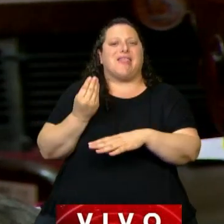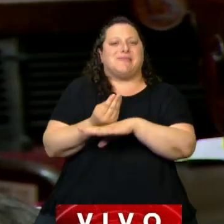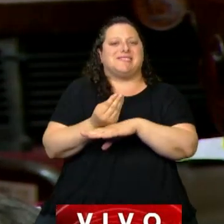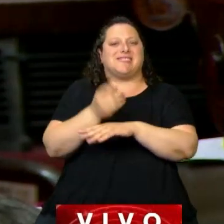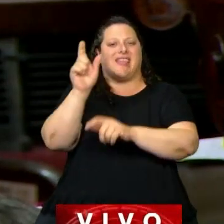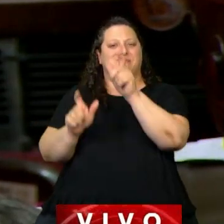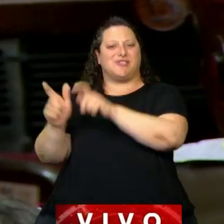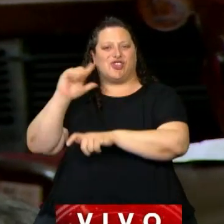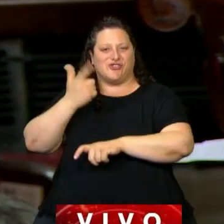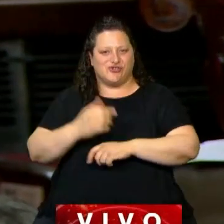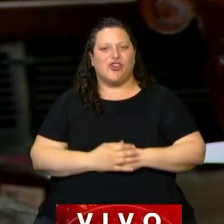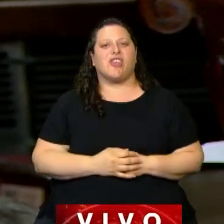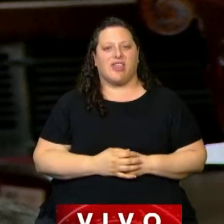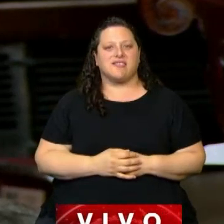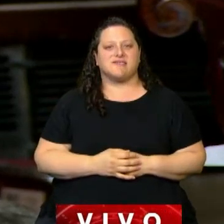personas sordas,